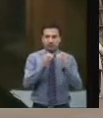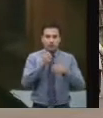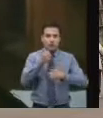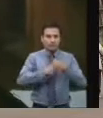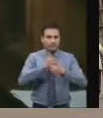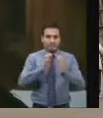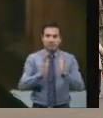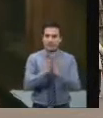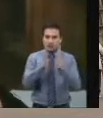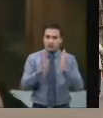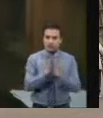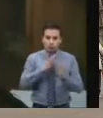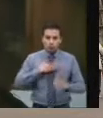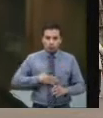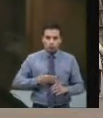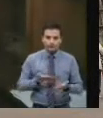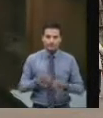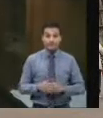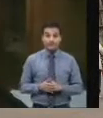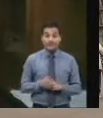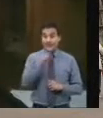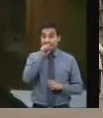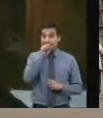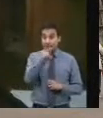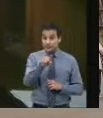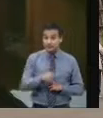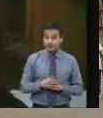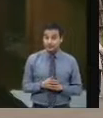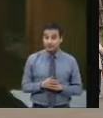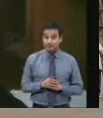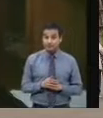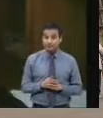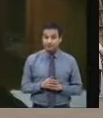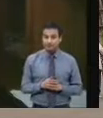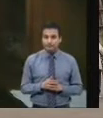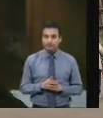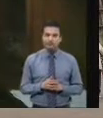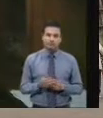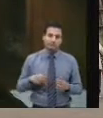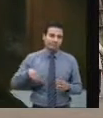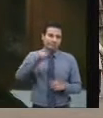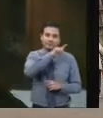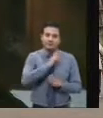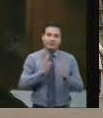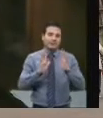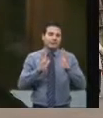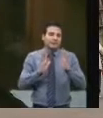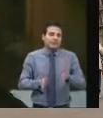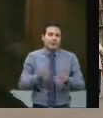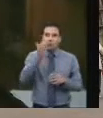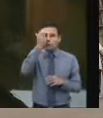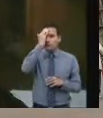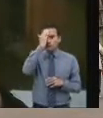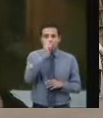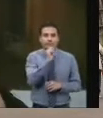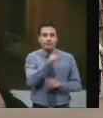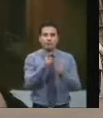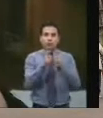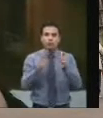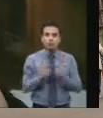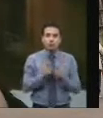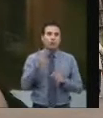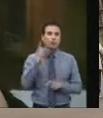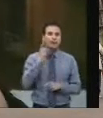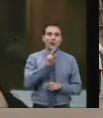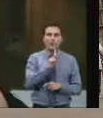contienda electoral. Además, era imposible no remembrar lo que ocurrió en 2015 con el mismo partido político cuando dos